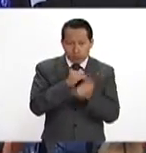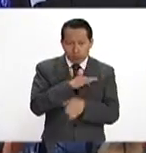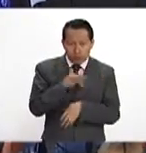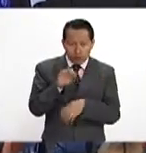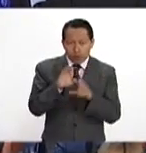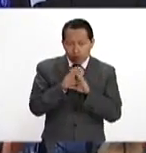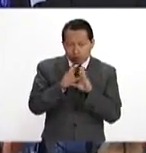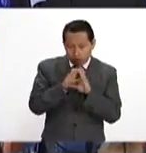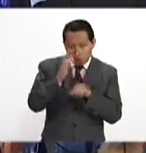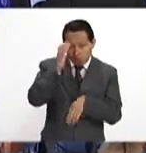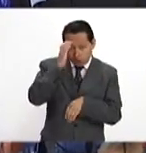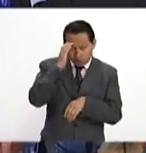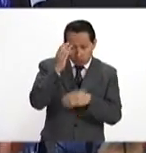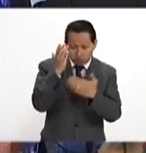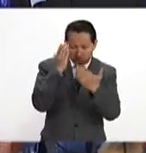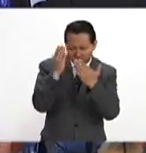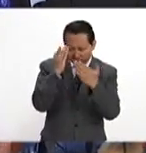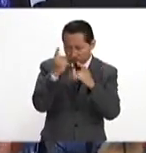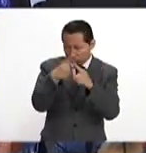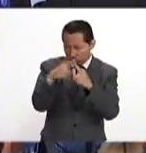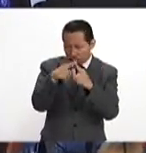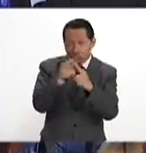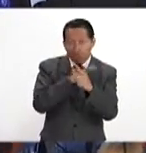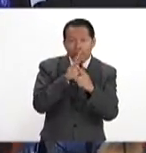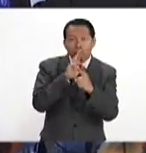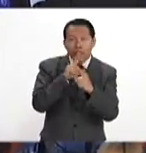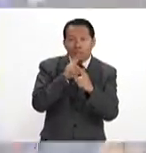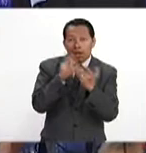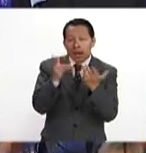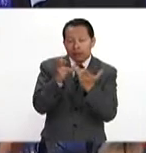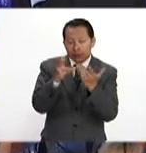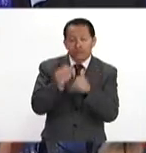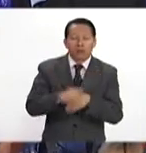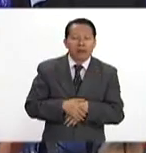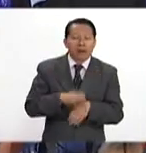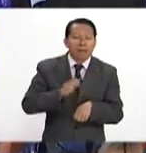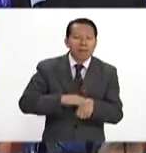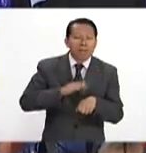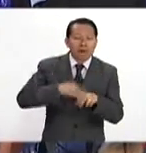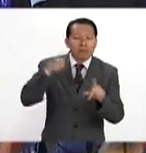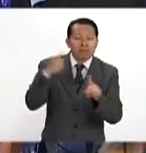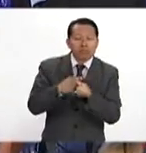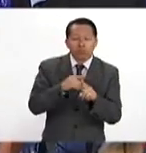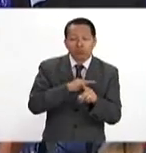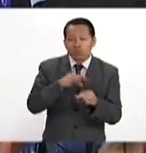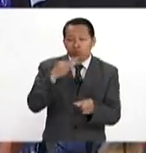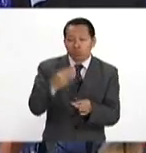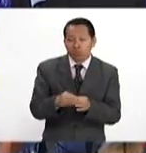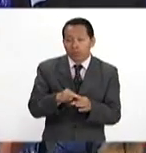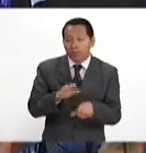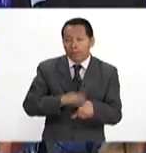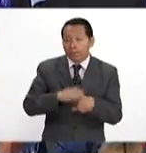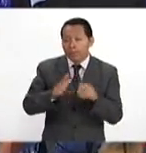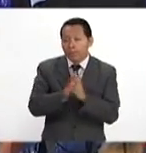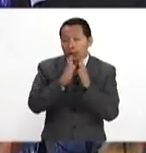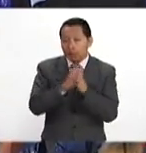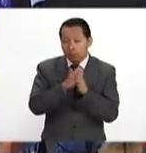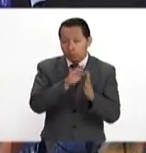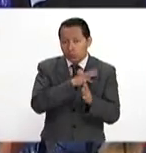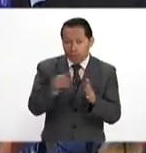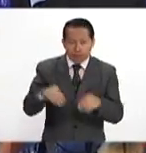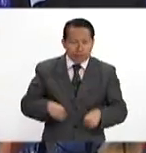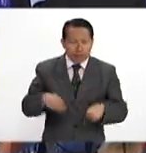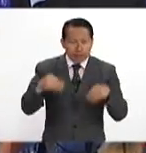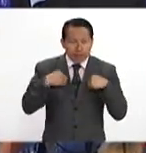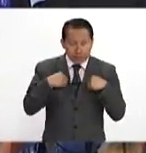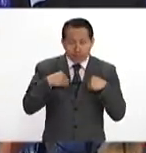de conocerlo, contrastarlas, identificar mejores prácticas, más certeros en términos de una mayor participación en la vida